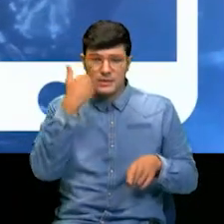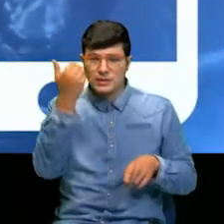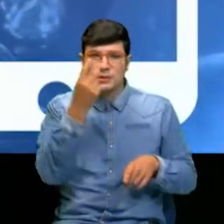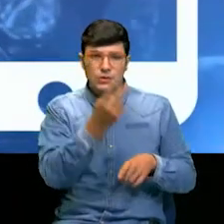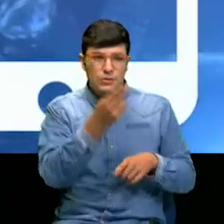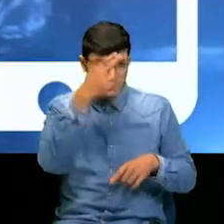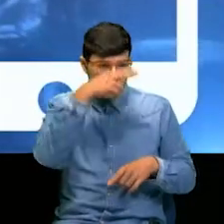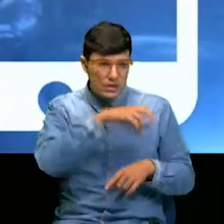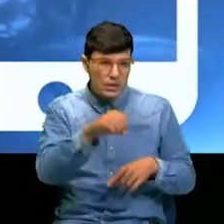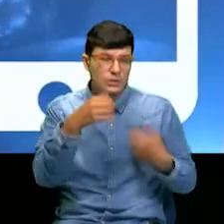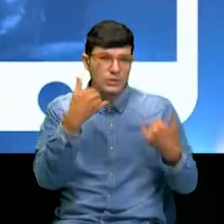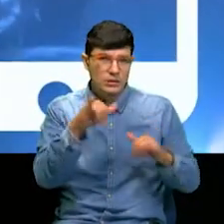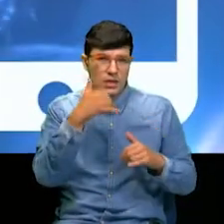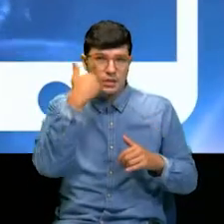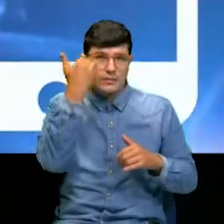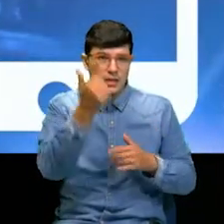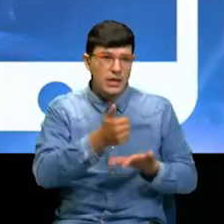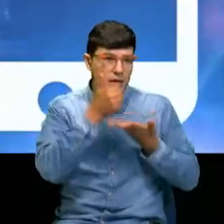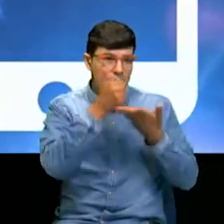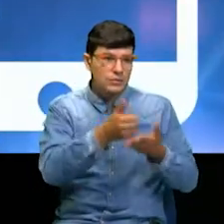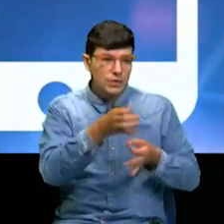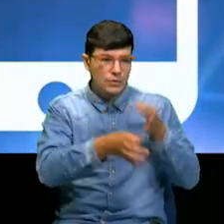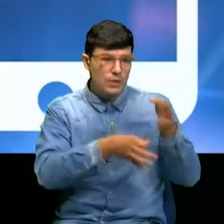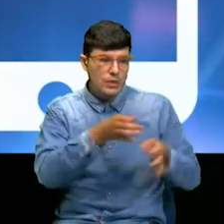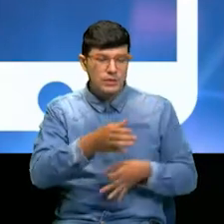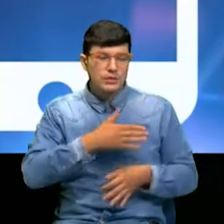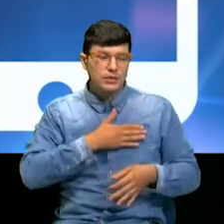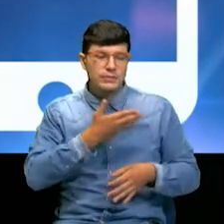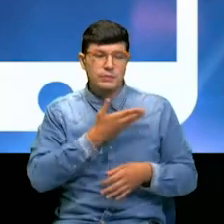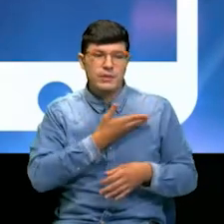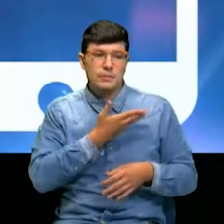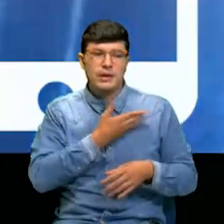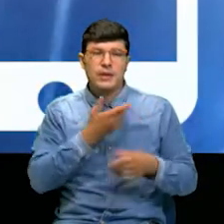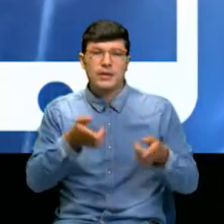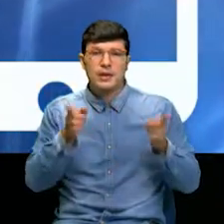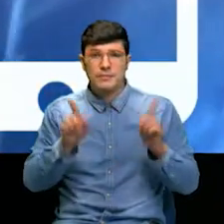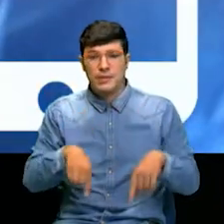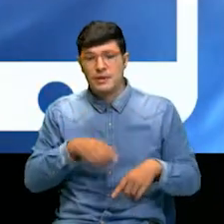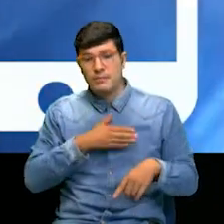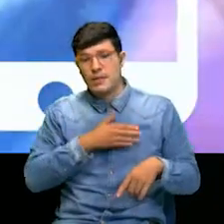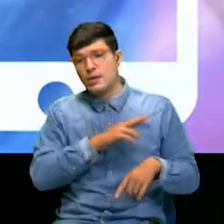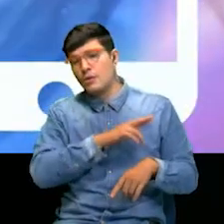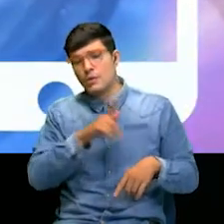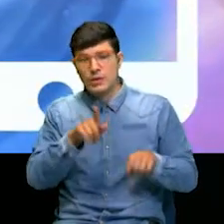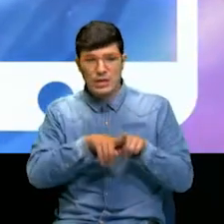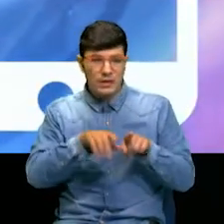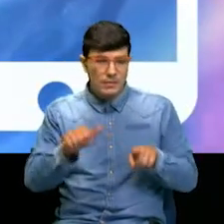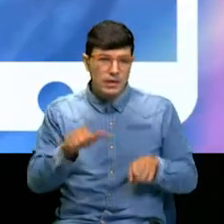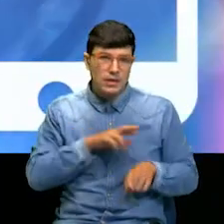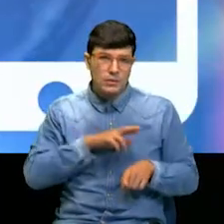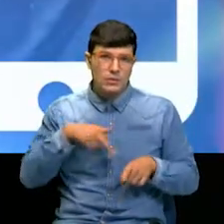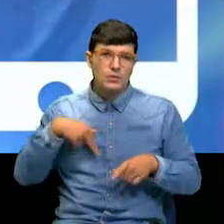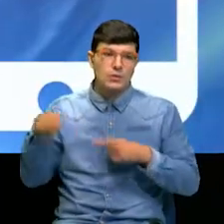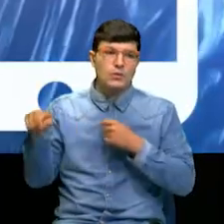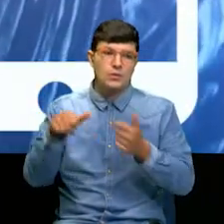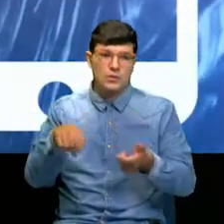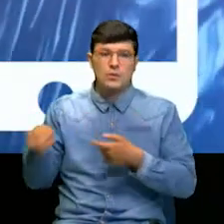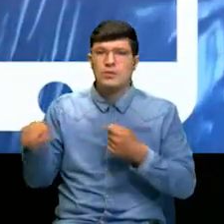son mayores de edad y ayudan en el cuidado de mi mamá. Tanto mi otra hermana como yo le pasamos